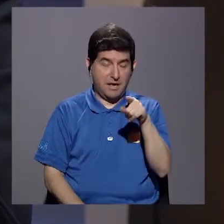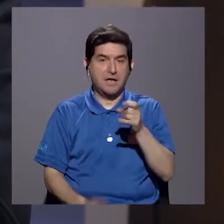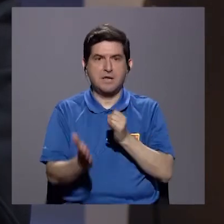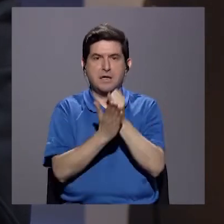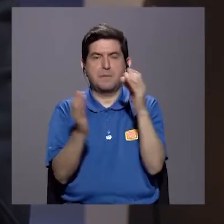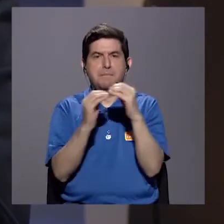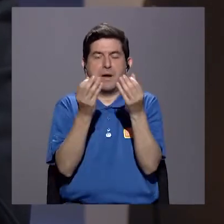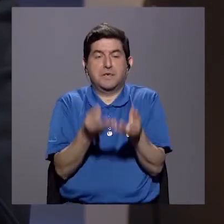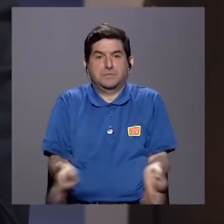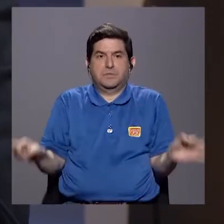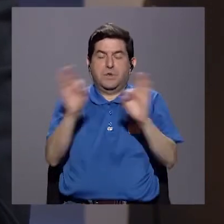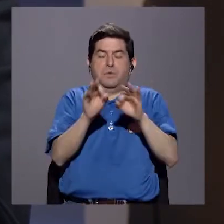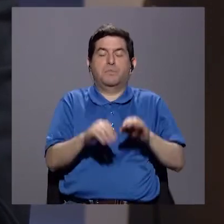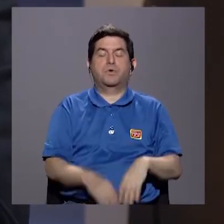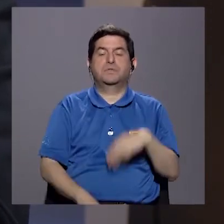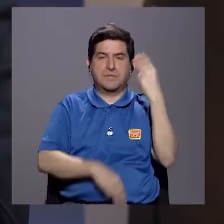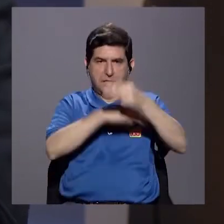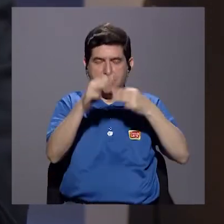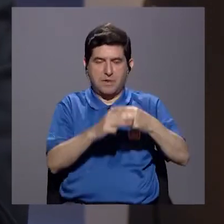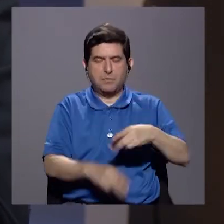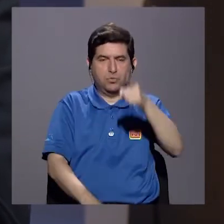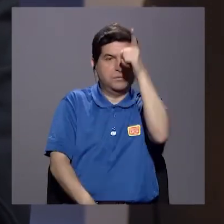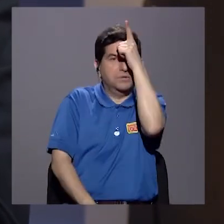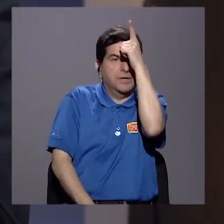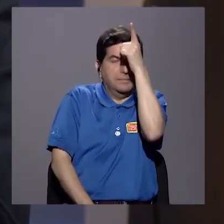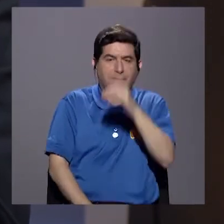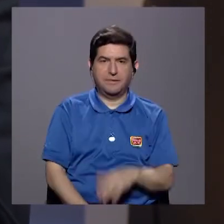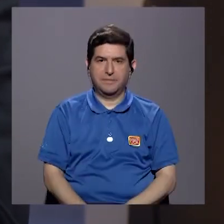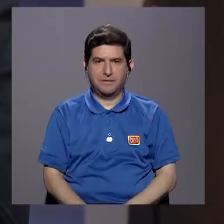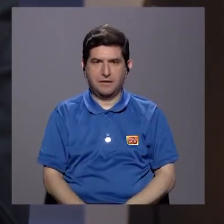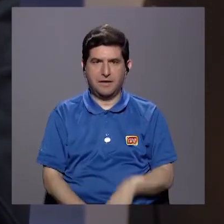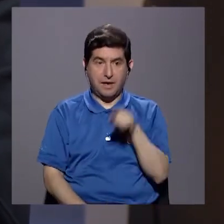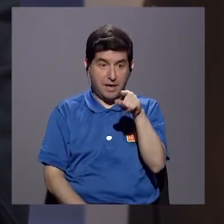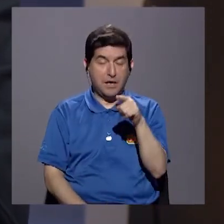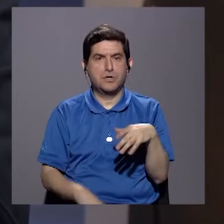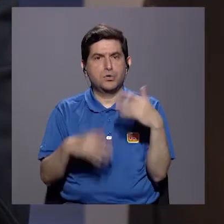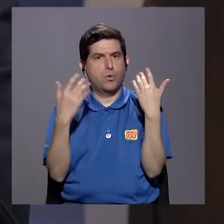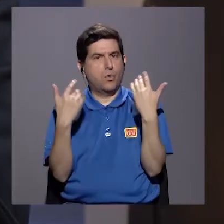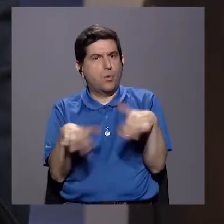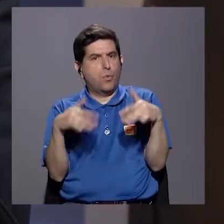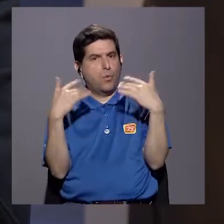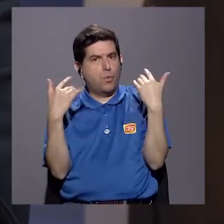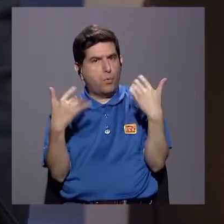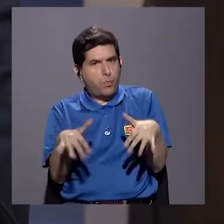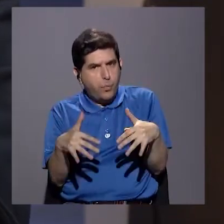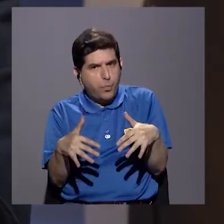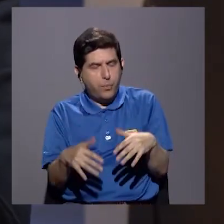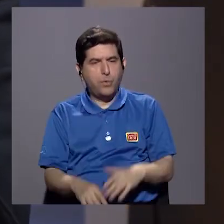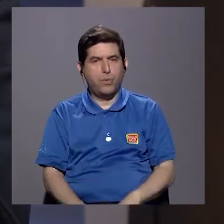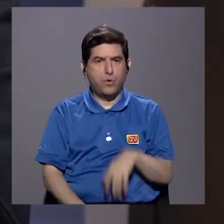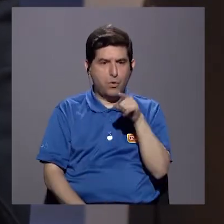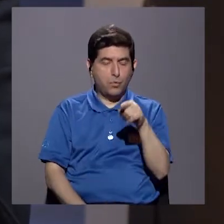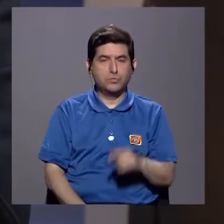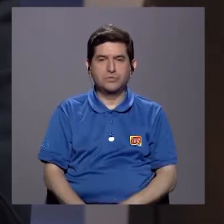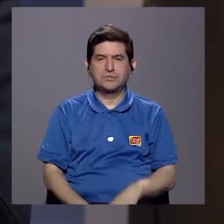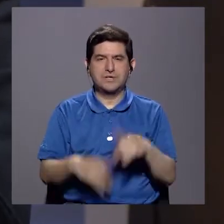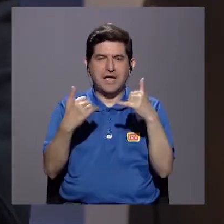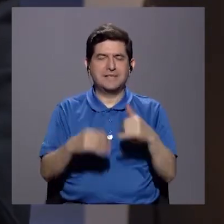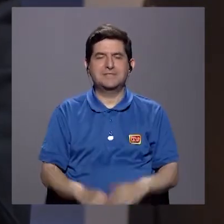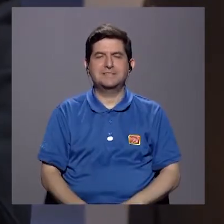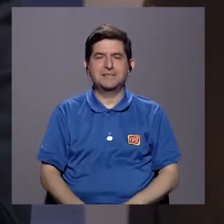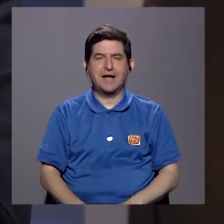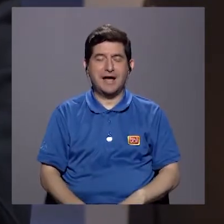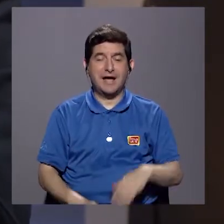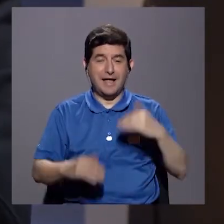la sociedad de investigación más prestigiosa en el mundo, alemana, ¿verdad? Es decir, si usted tiene un proyecto con la sociedad Max Planck, es que está en la frontera de